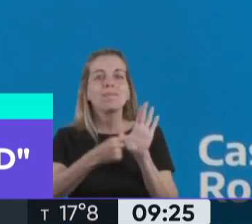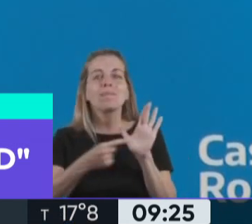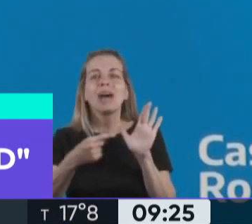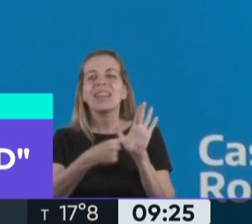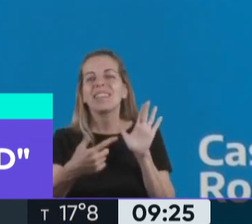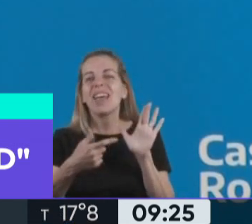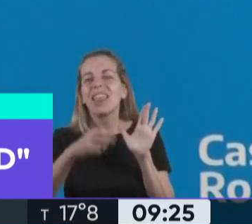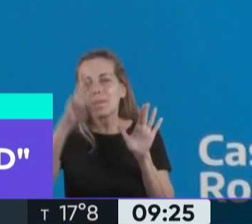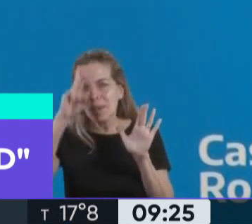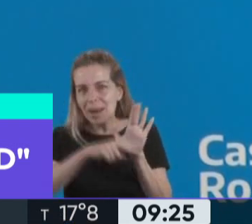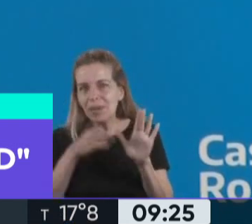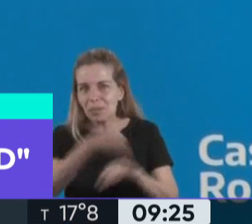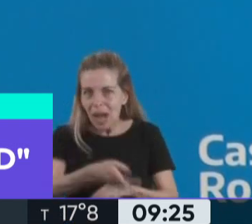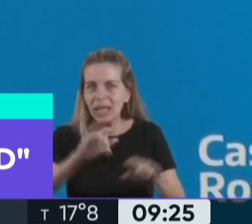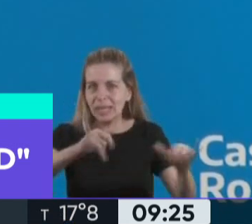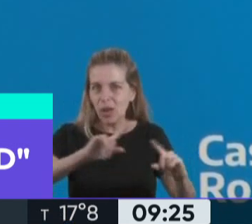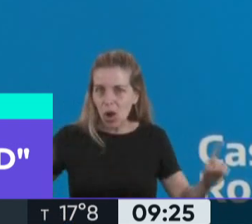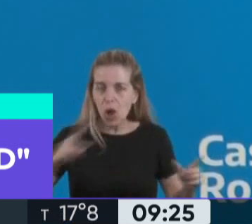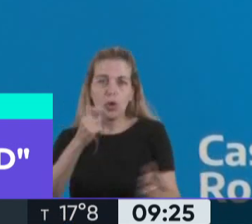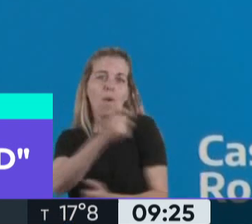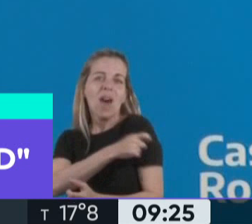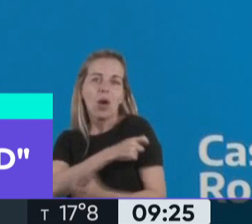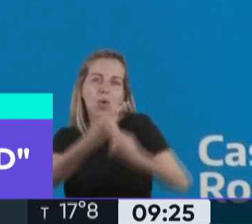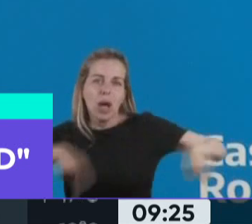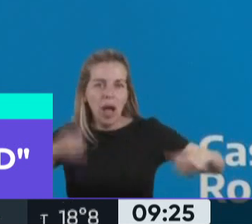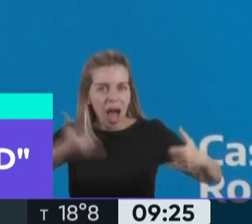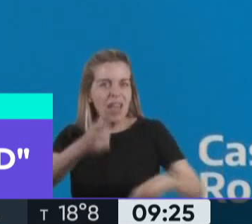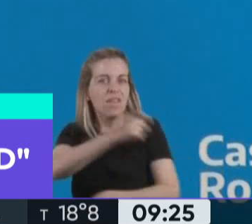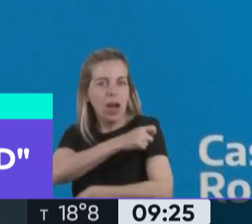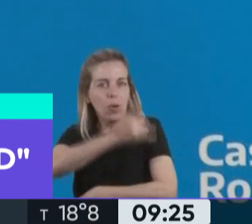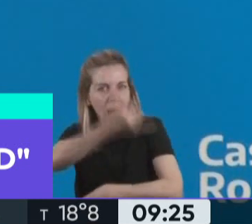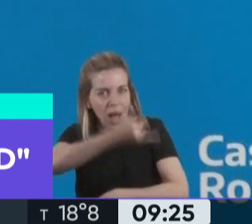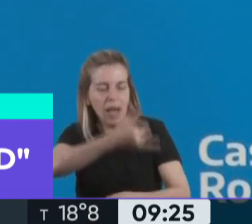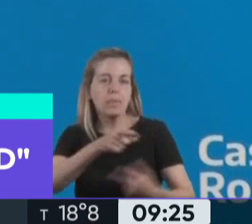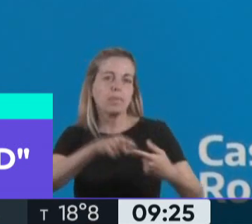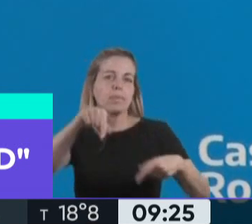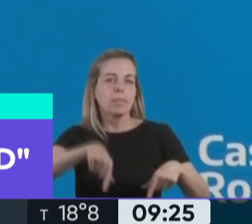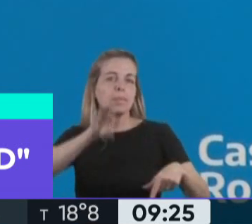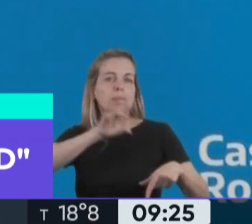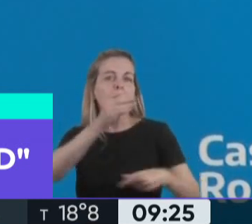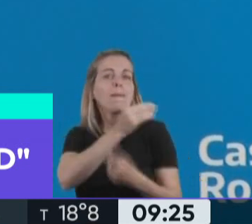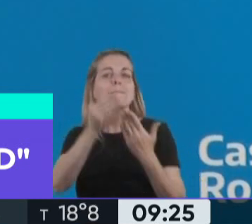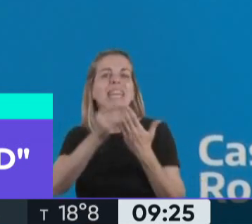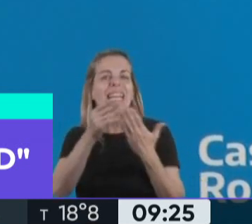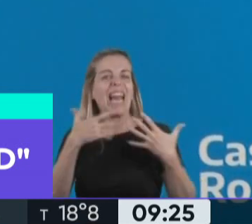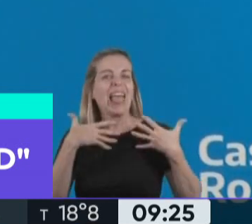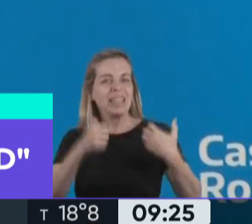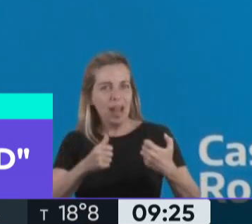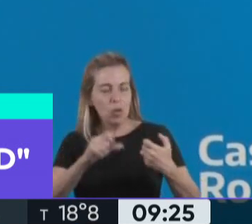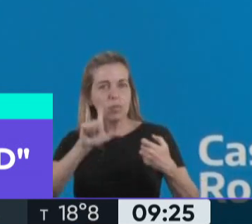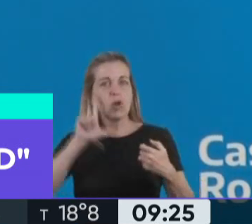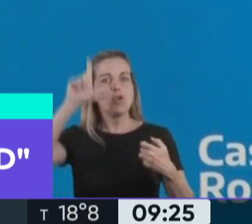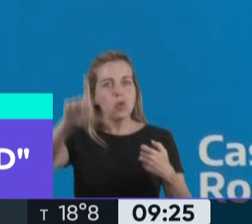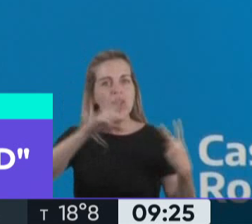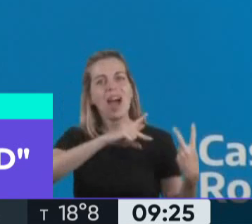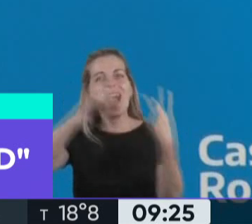a diferentes cuidados, hay vacunas, ingresan permanentemente vacunas. La ministra está viajando el lunes a Bolivia, por ejemplo, a llevar una donación de